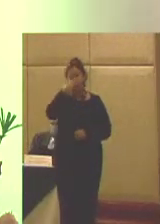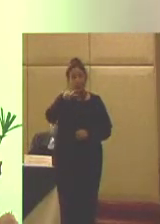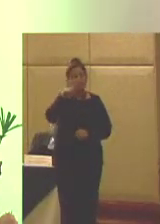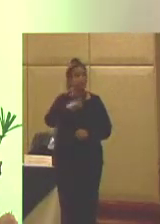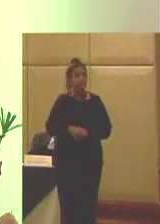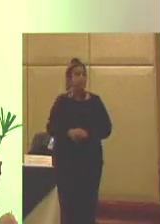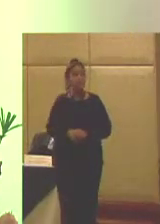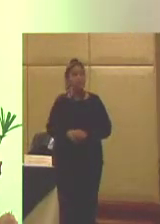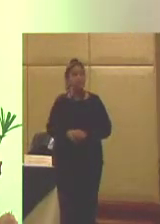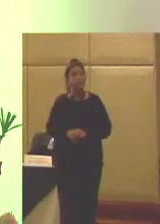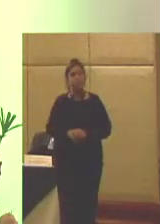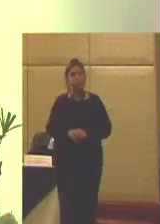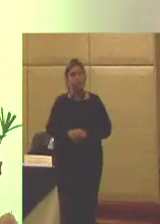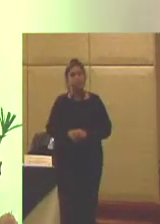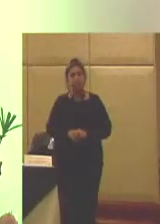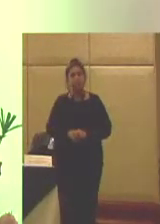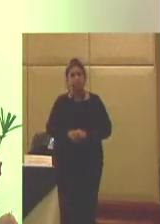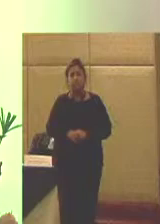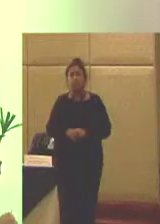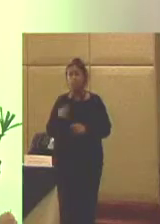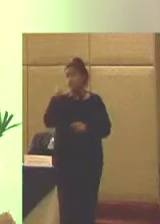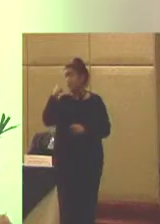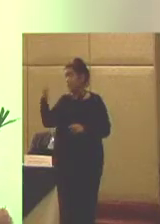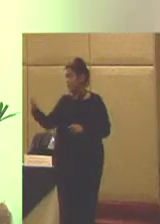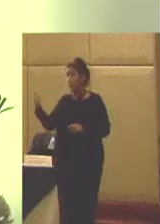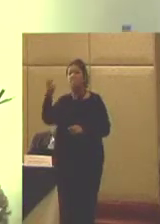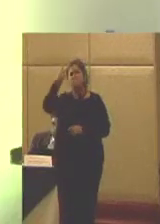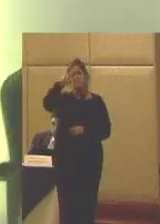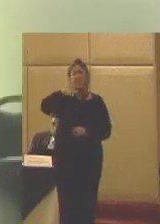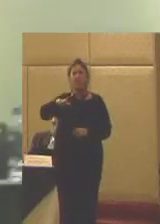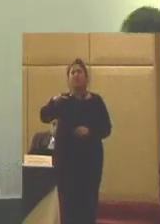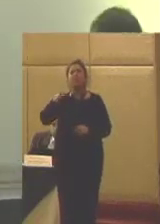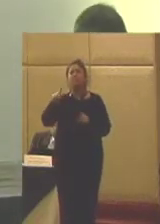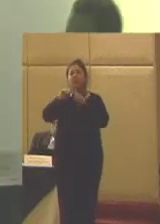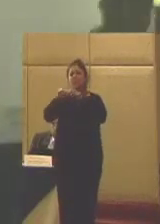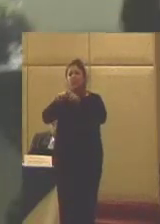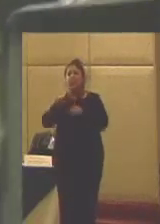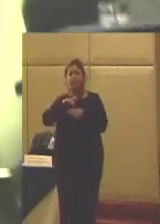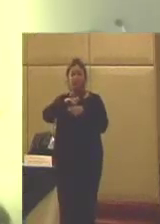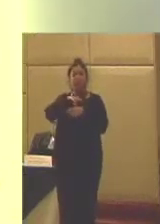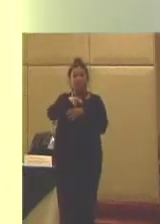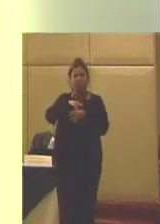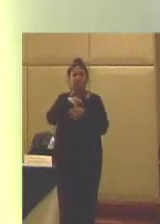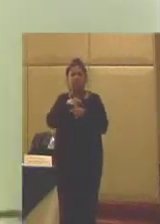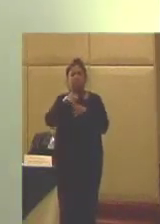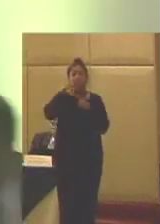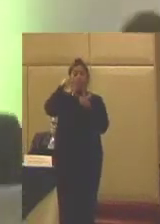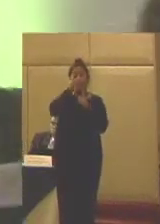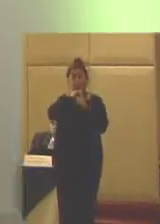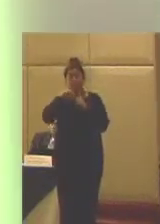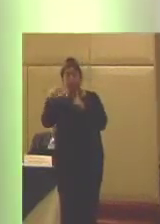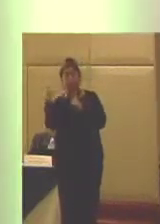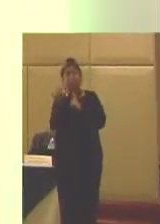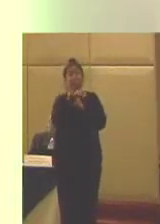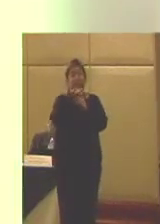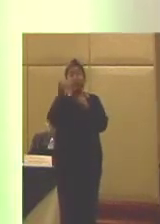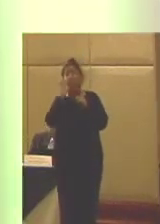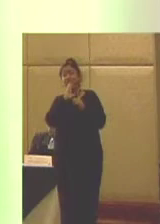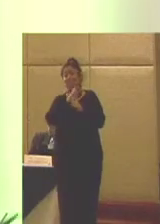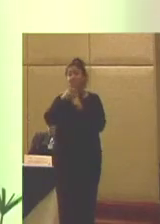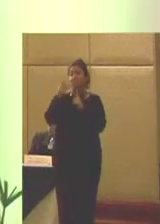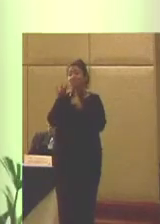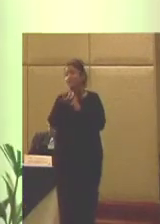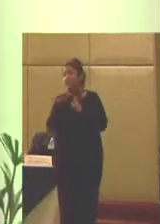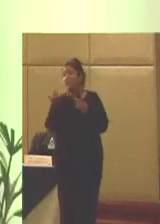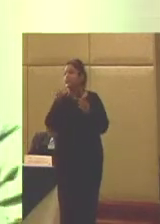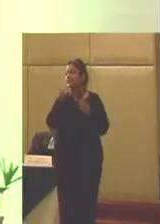que es el Fondo de Desastres Naturales de México, y como nos lo requirieron aquí, voy a hacerles partícipe de un par de casos